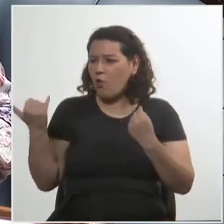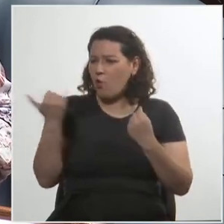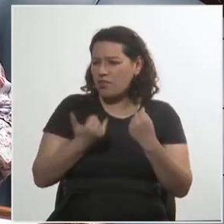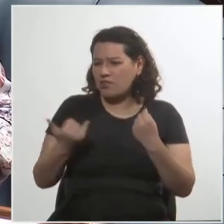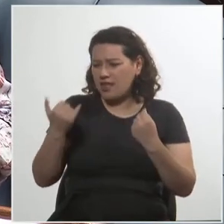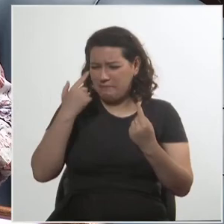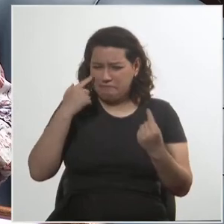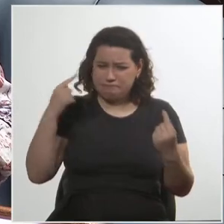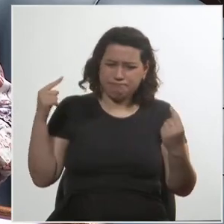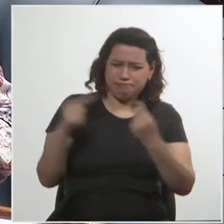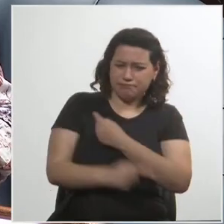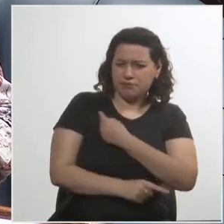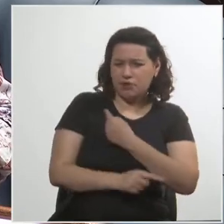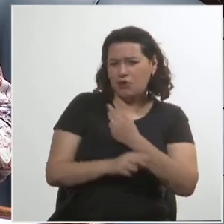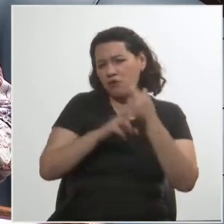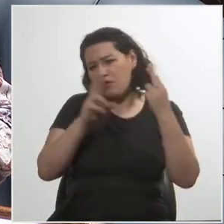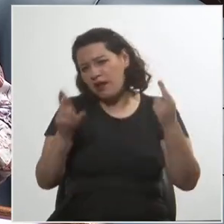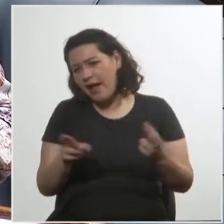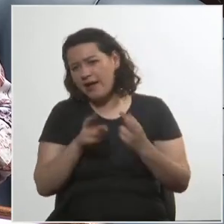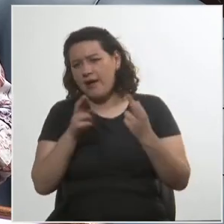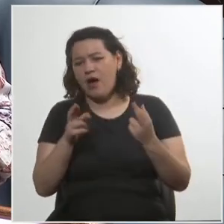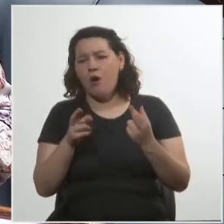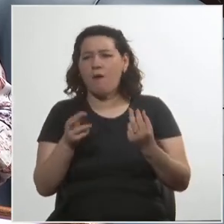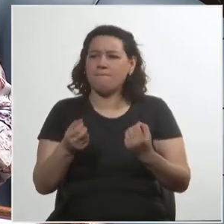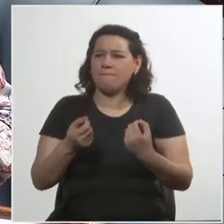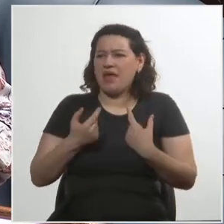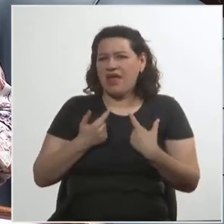o sobre las cuales tengo dudas